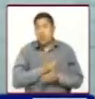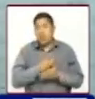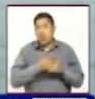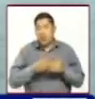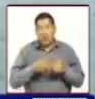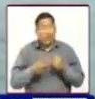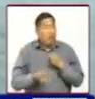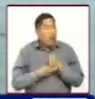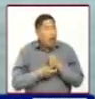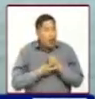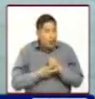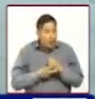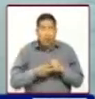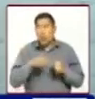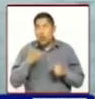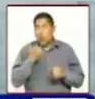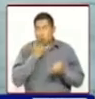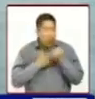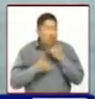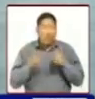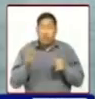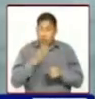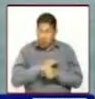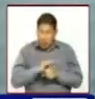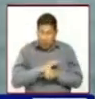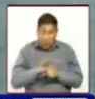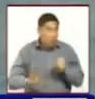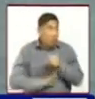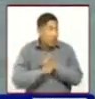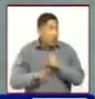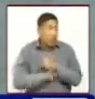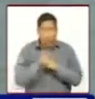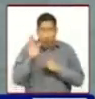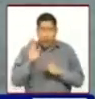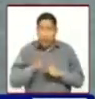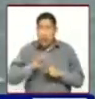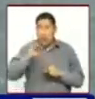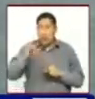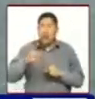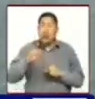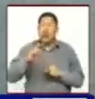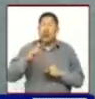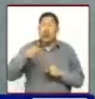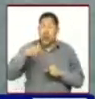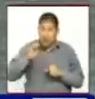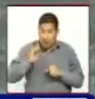plan de contingencia. Por otro lado, el viceministro de Defensa del Consumidor, Jorge Silva,